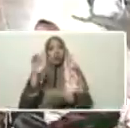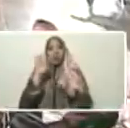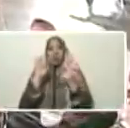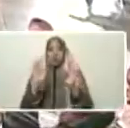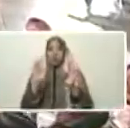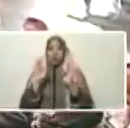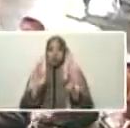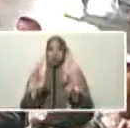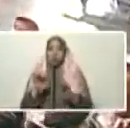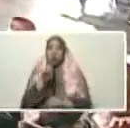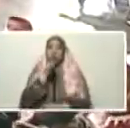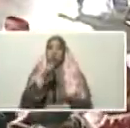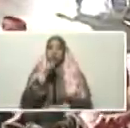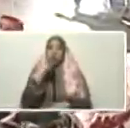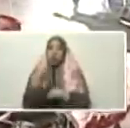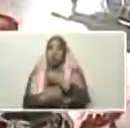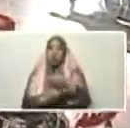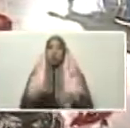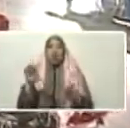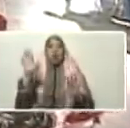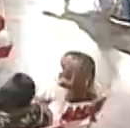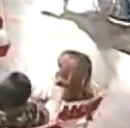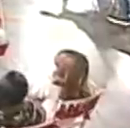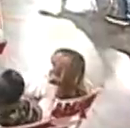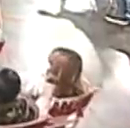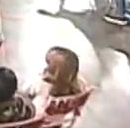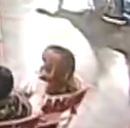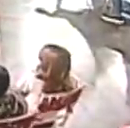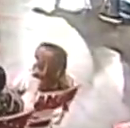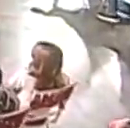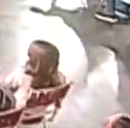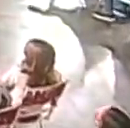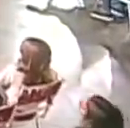en la información vamos a despedir este contacto